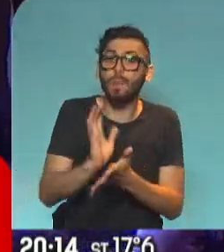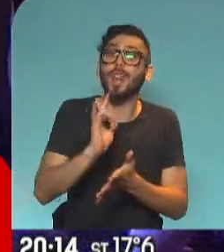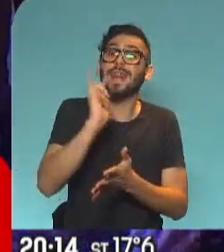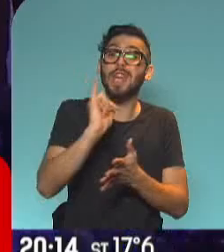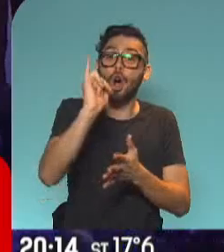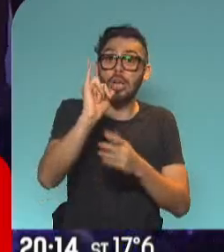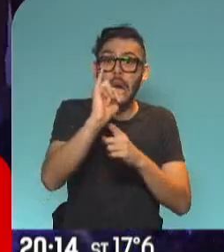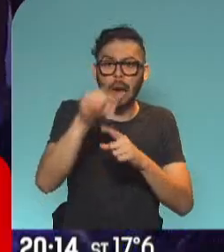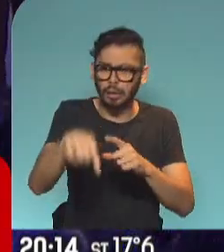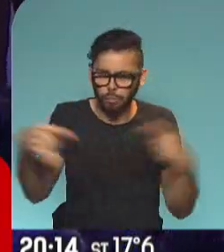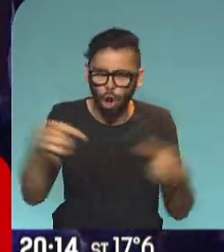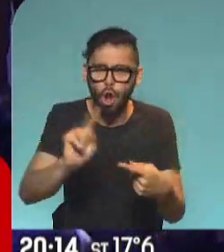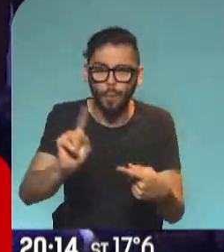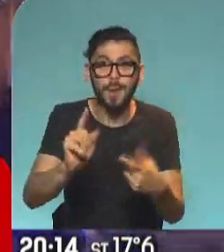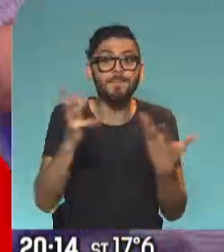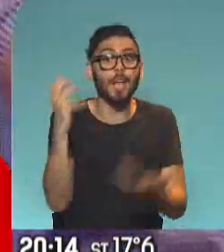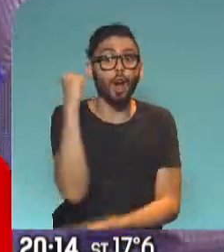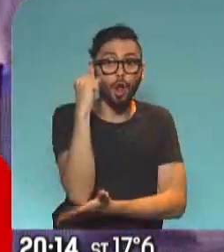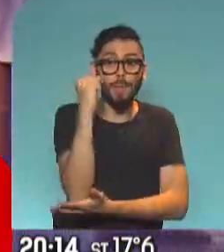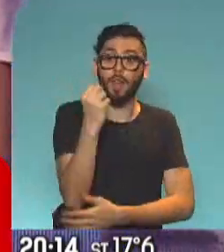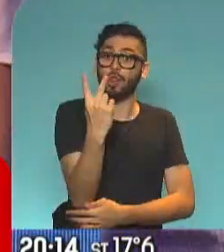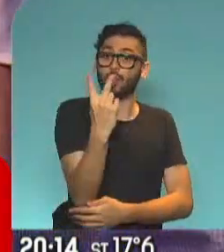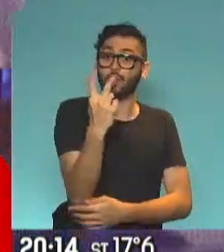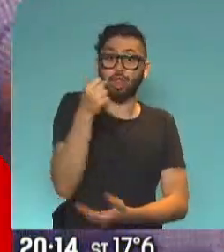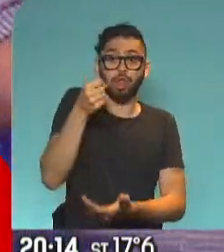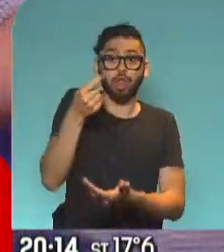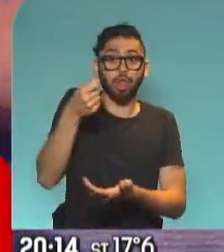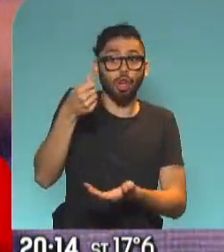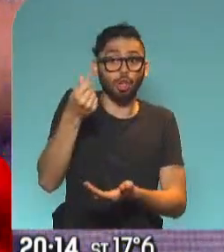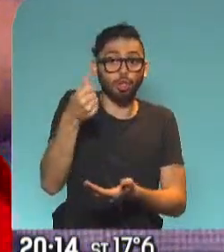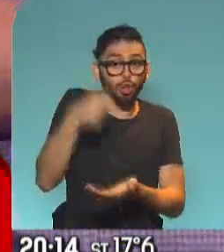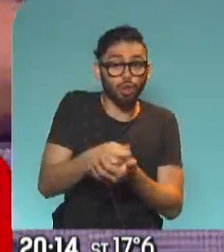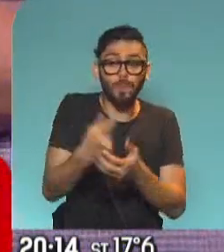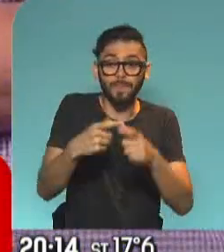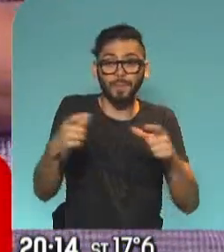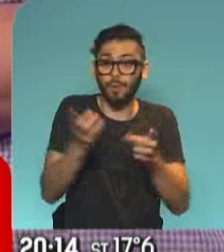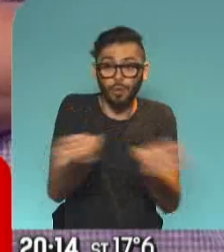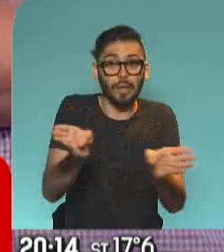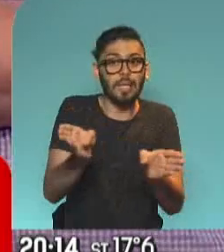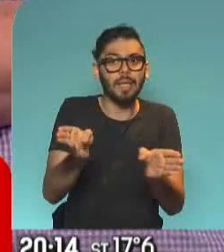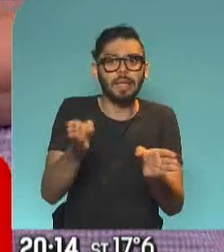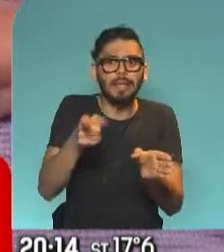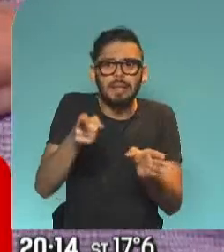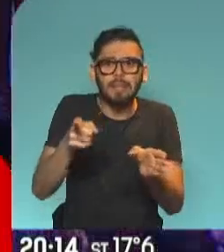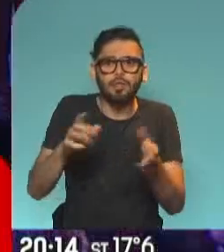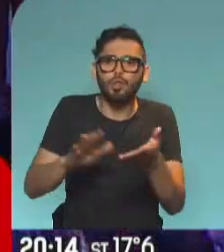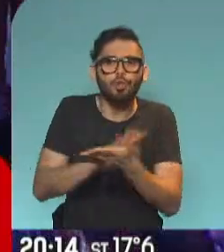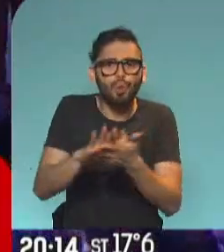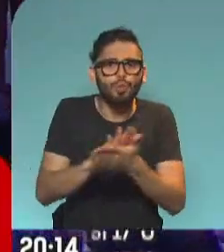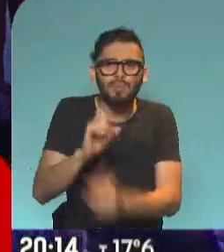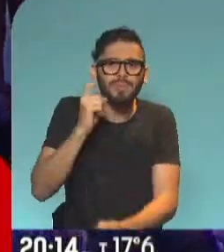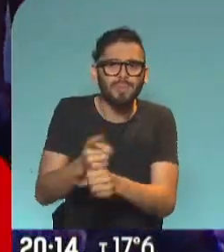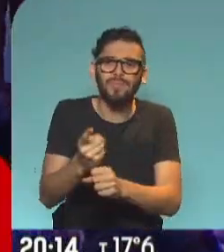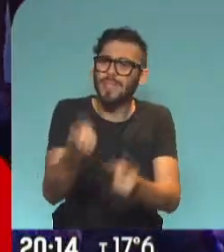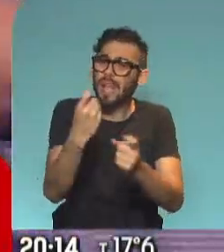Por eso el problema de la economía bimonetaria es que sin dudas es el más grave que tiene nuestro país, es de imposible solución sin un acuerdo que abarque